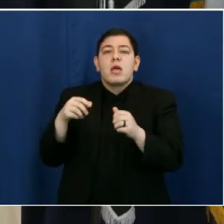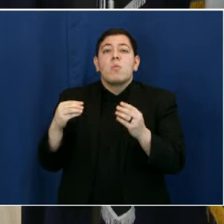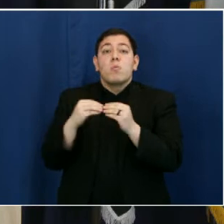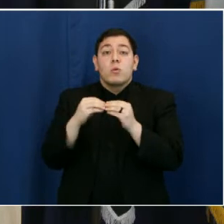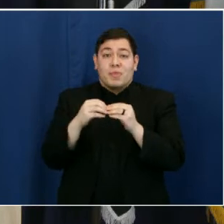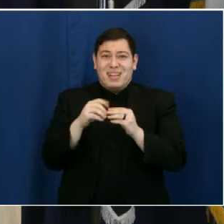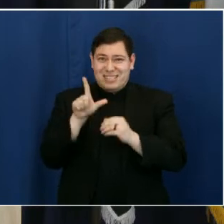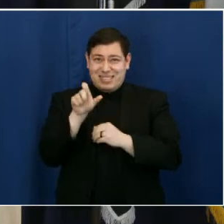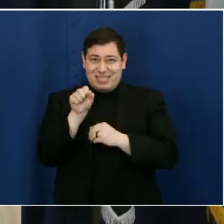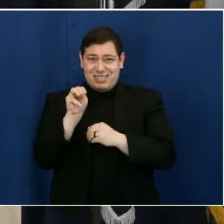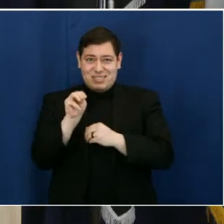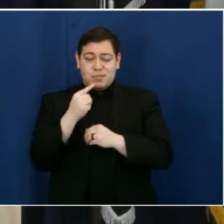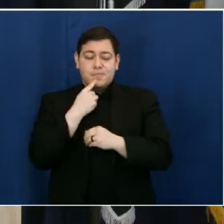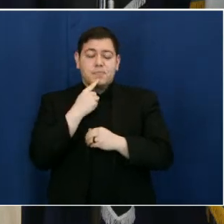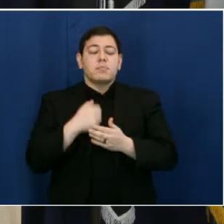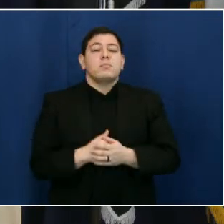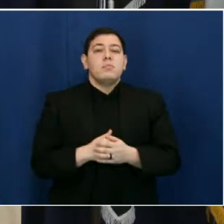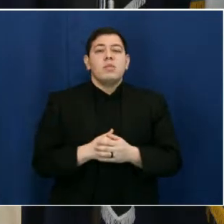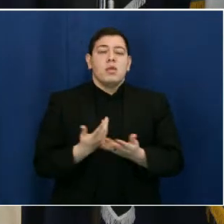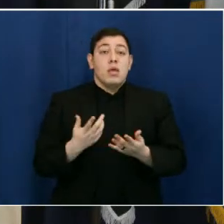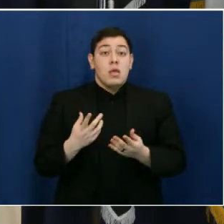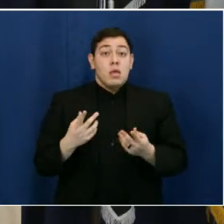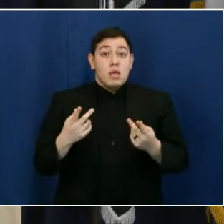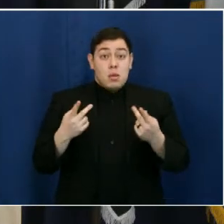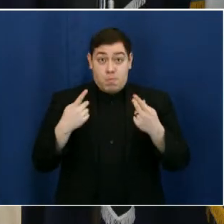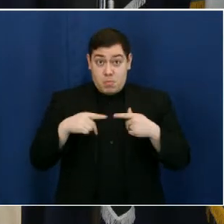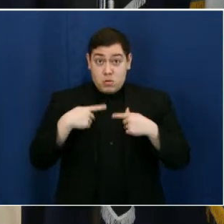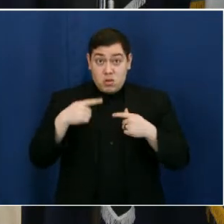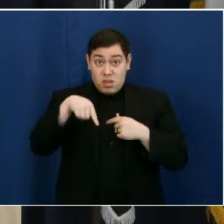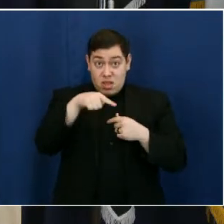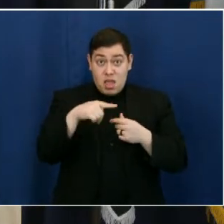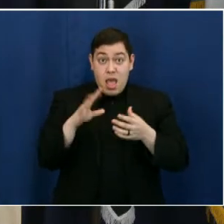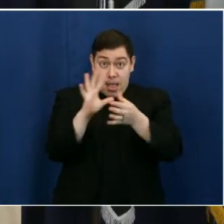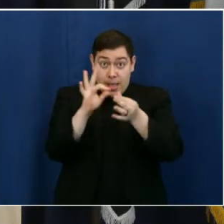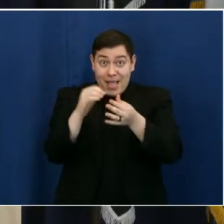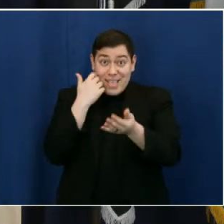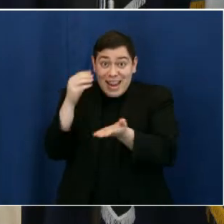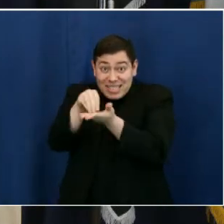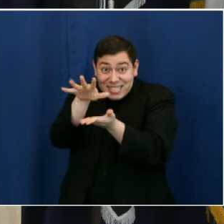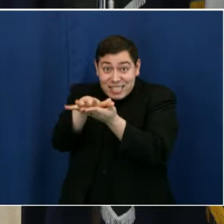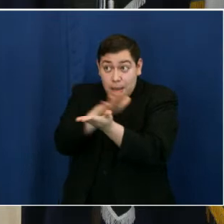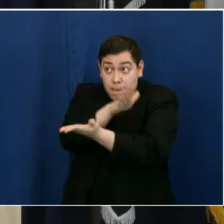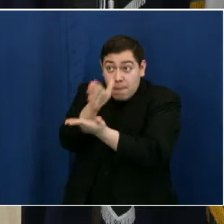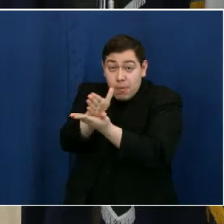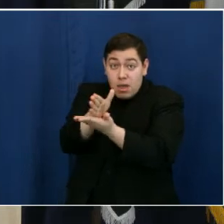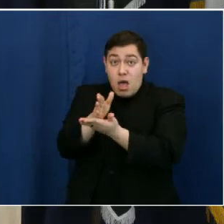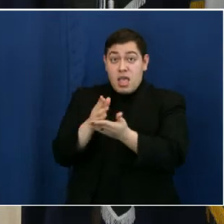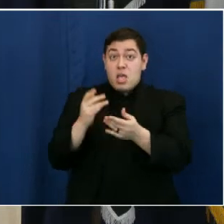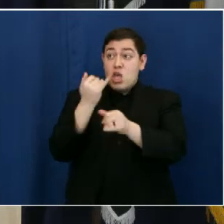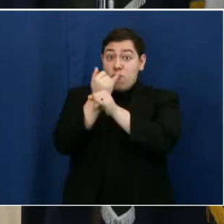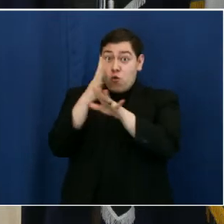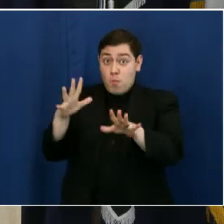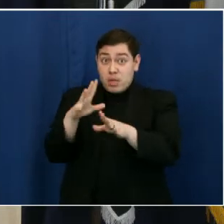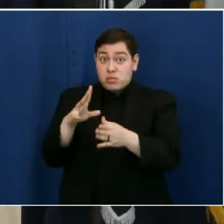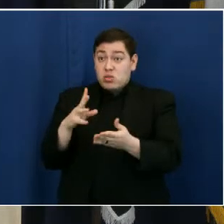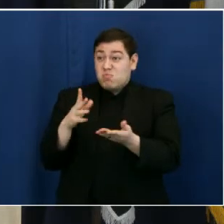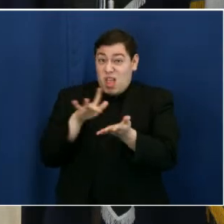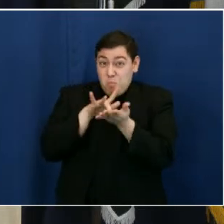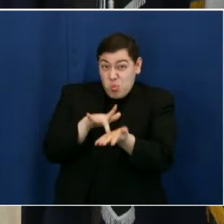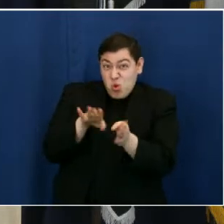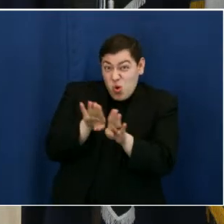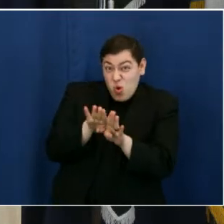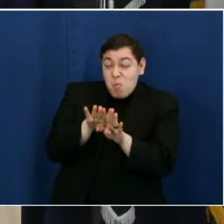es confidencial la información que se le da de que cuando la gente hace las citas para las vacunas. Como